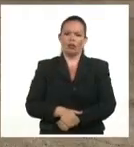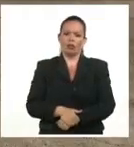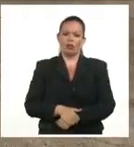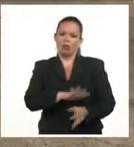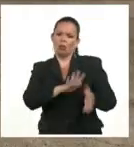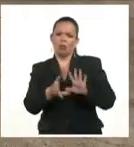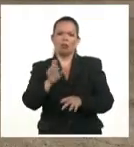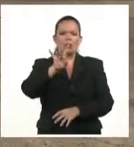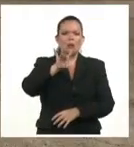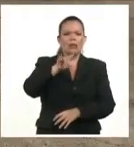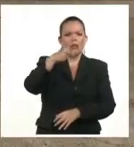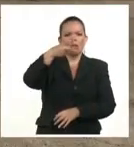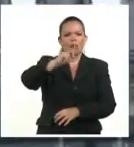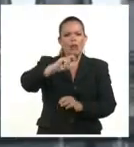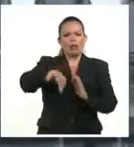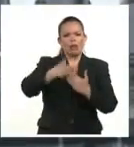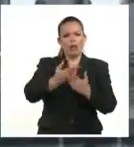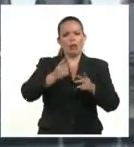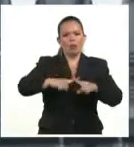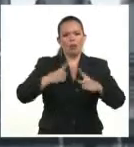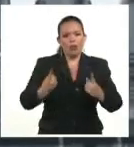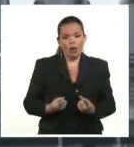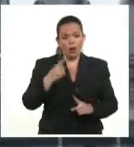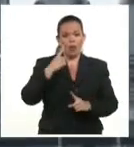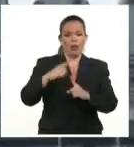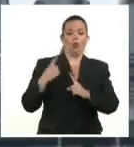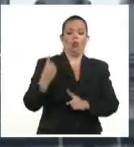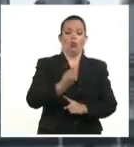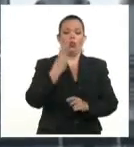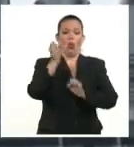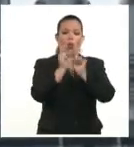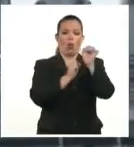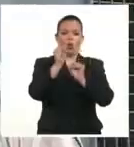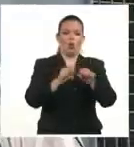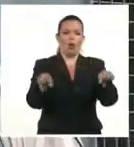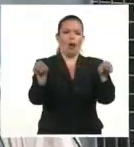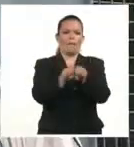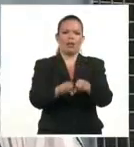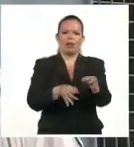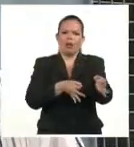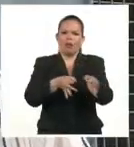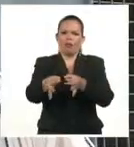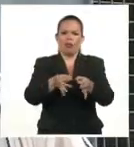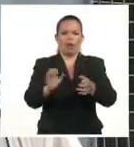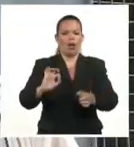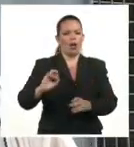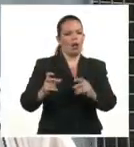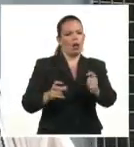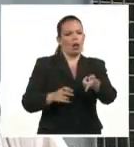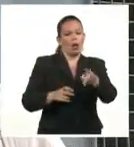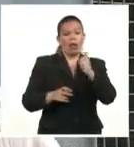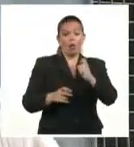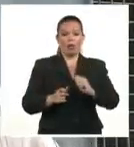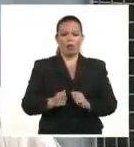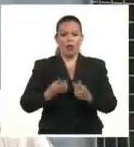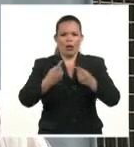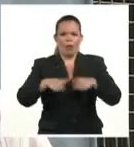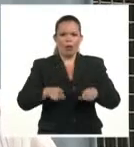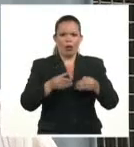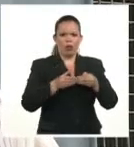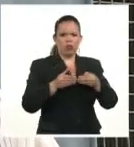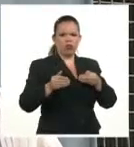20 días. La razón de ser de estos motores es incorporar megawatt en el menor tiempo posible. Al no tenerlo disponible y al alargarse el periodo